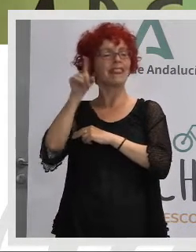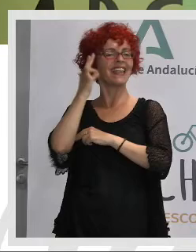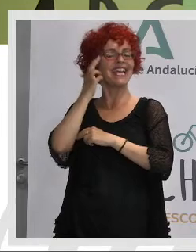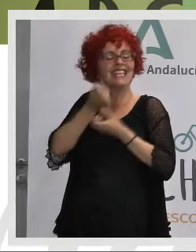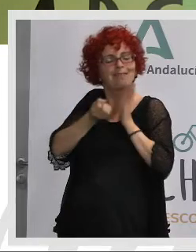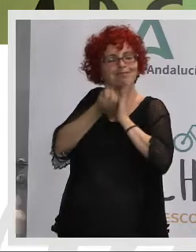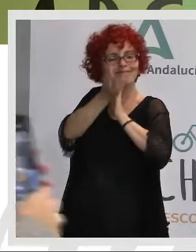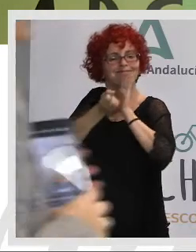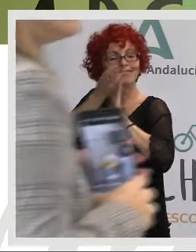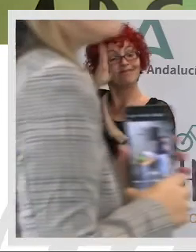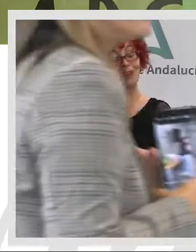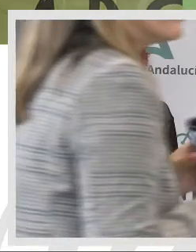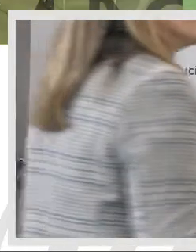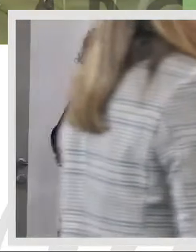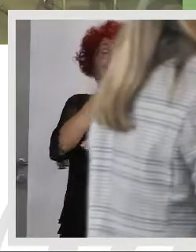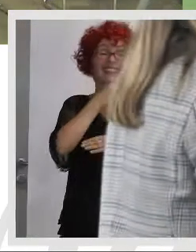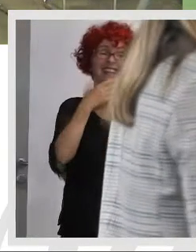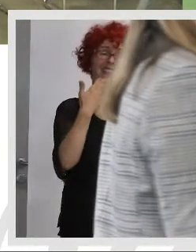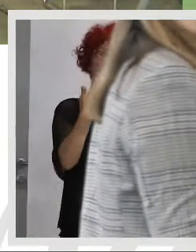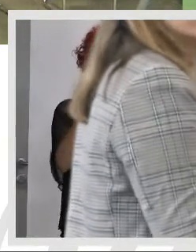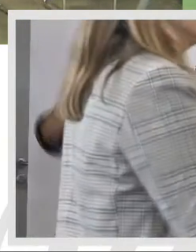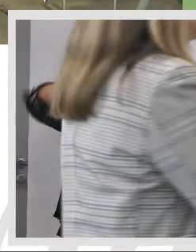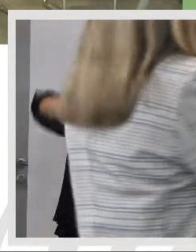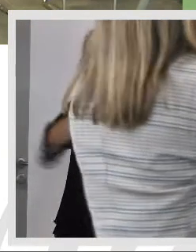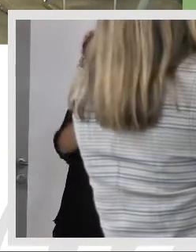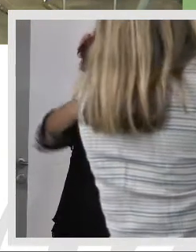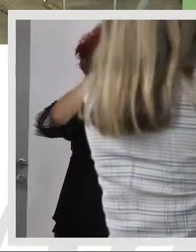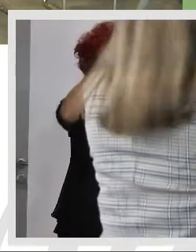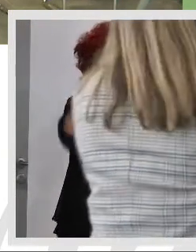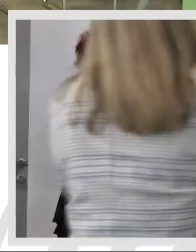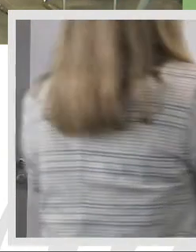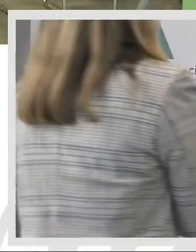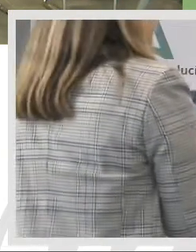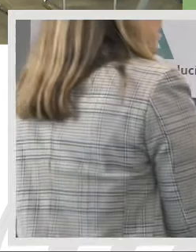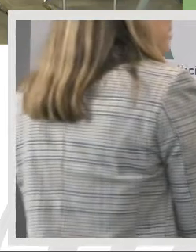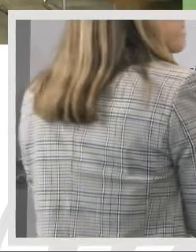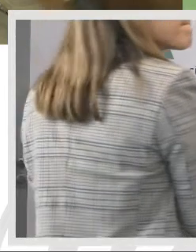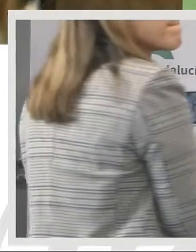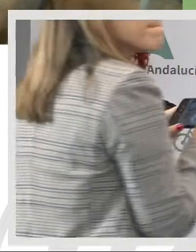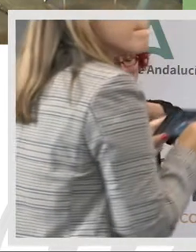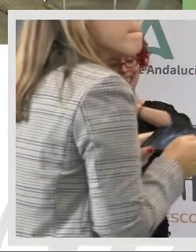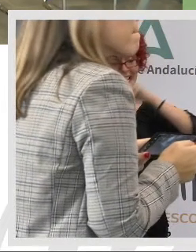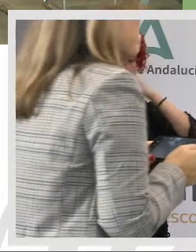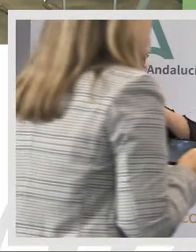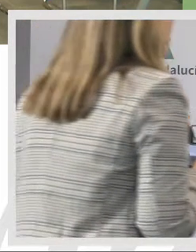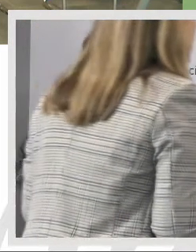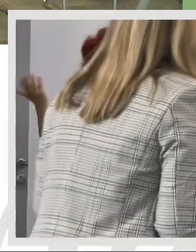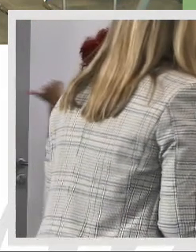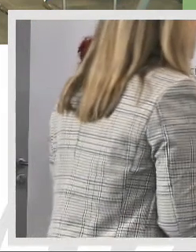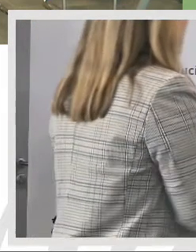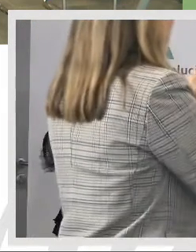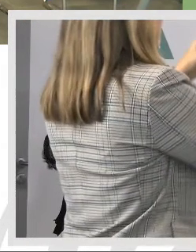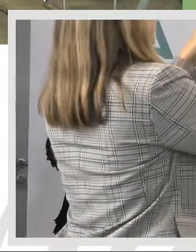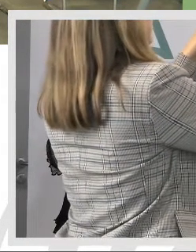Gracias y buenas tardes. Primero, darles la bienvenida a la Consejería de Fomento. Es una